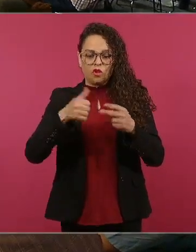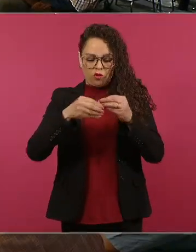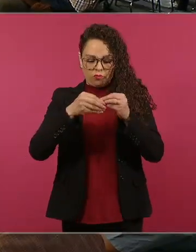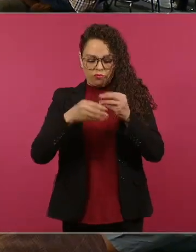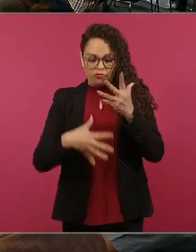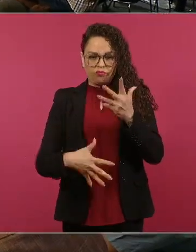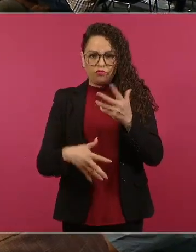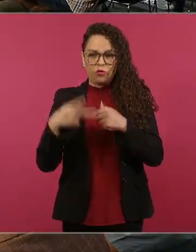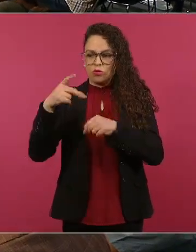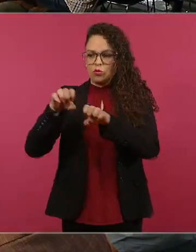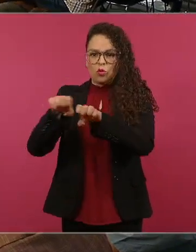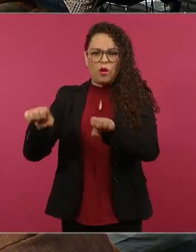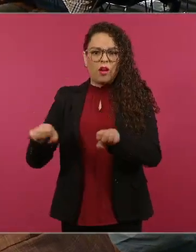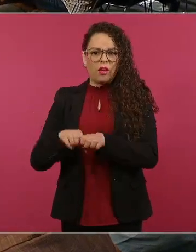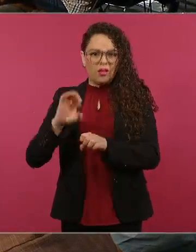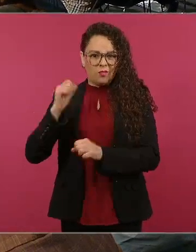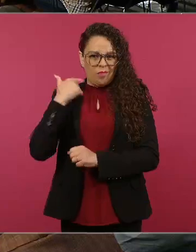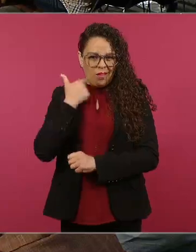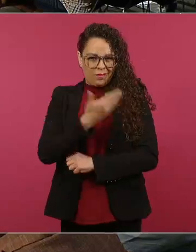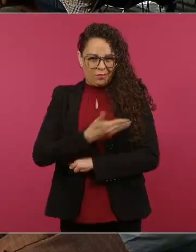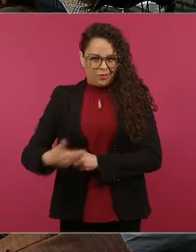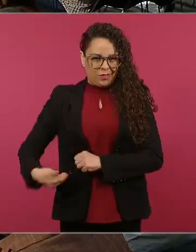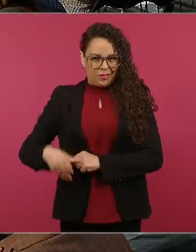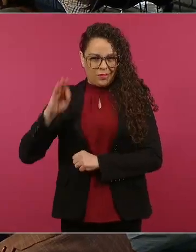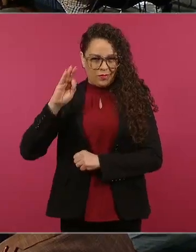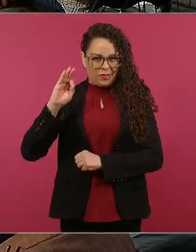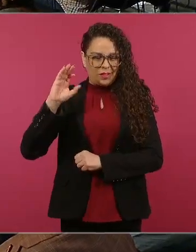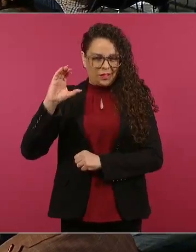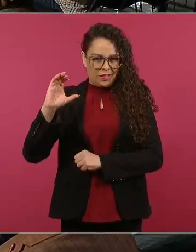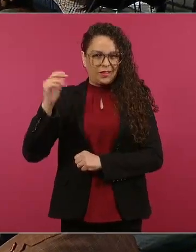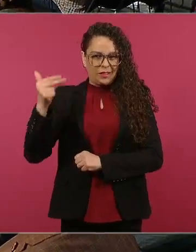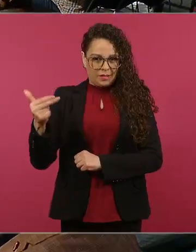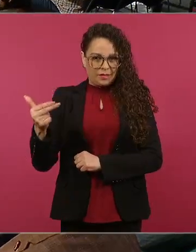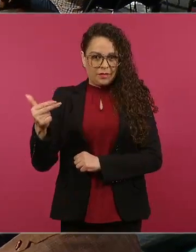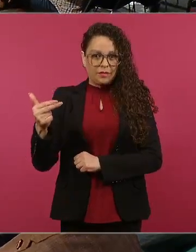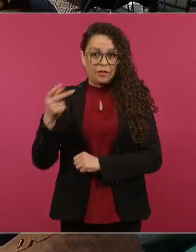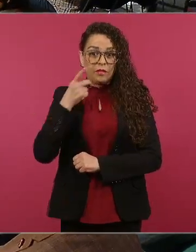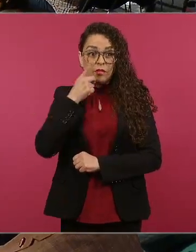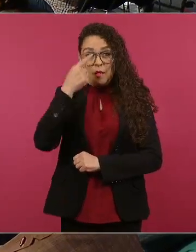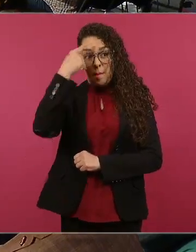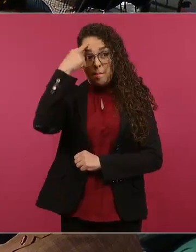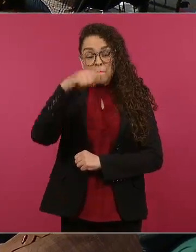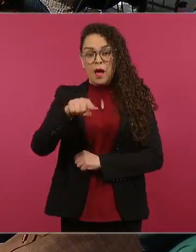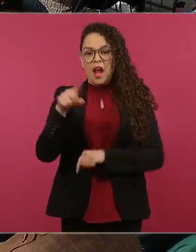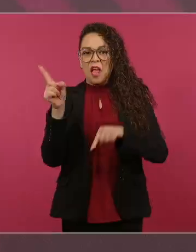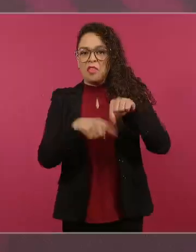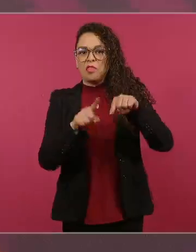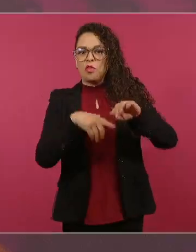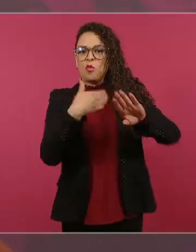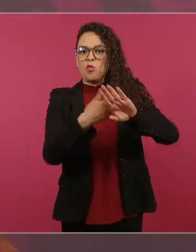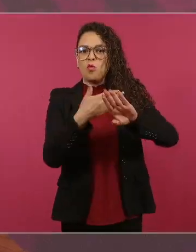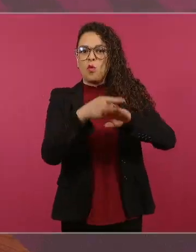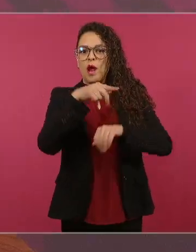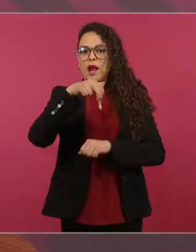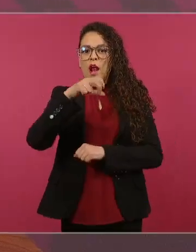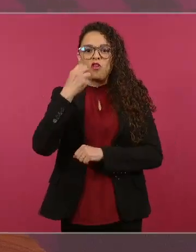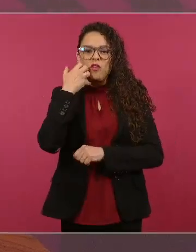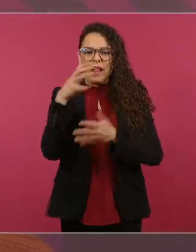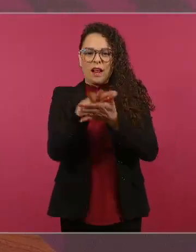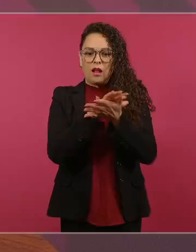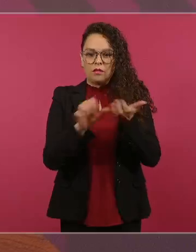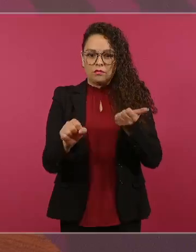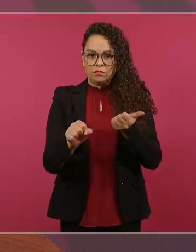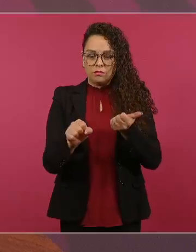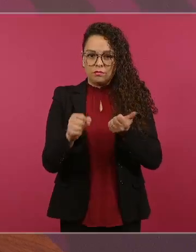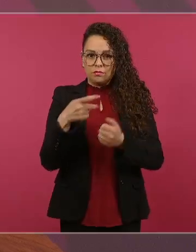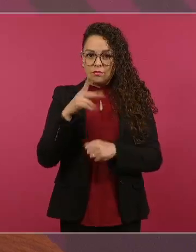narcotráfico. Pero las órdenes, la oficina central estaba en la embajada de Estados